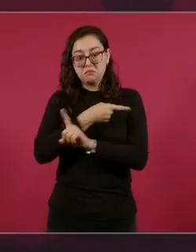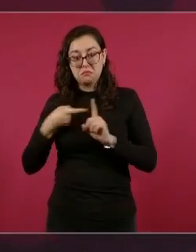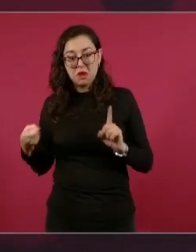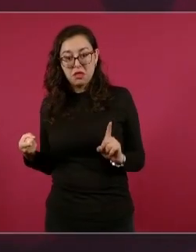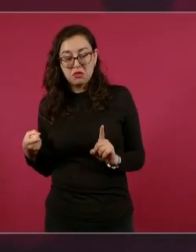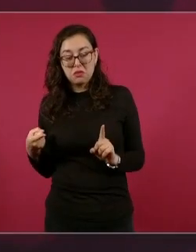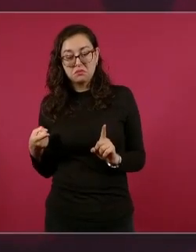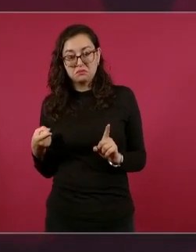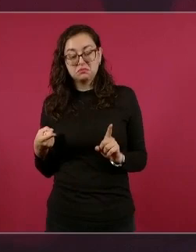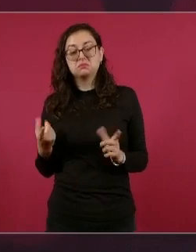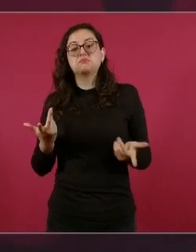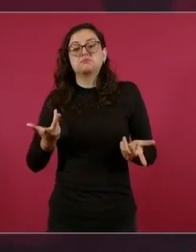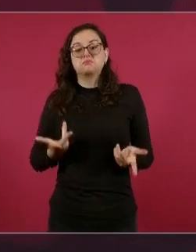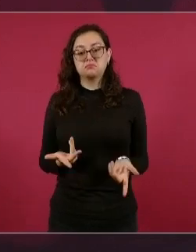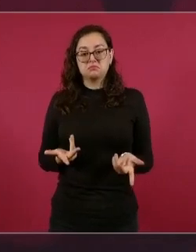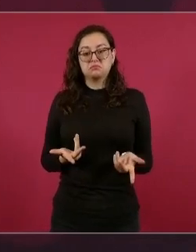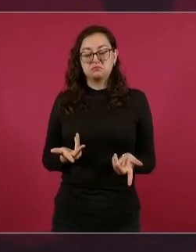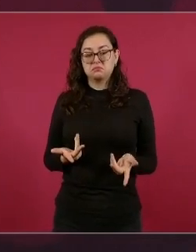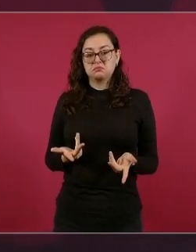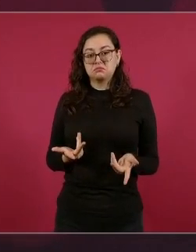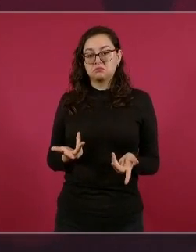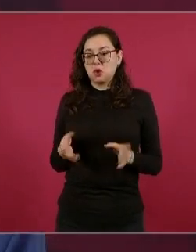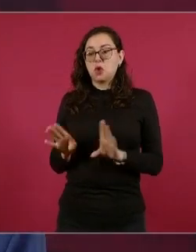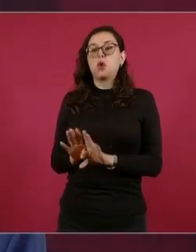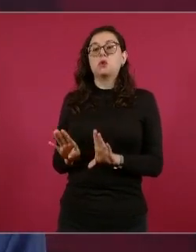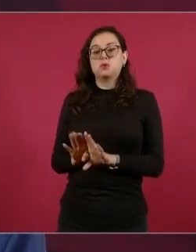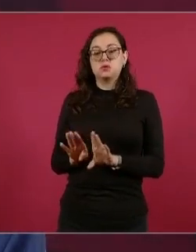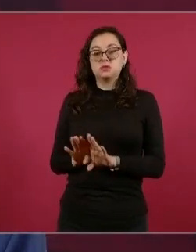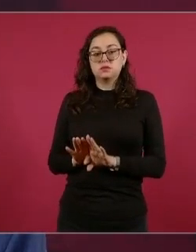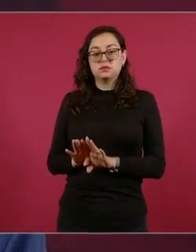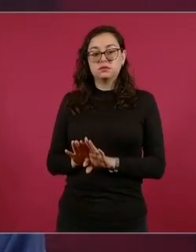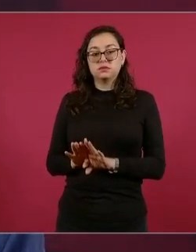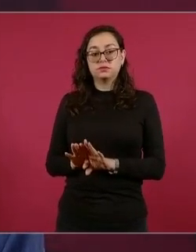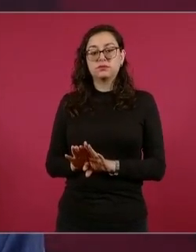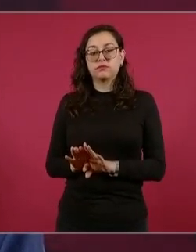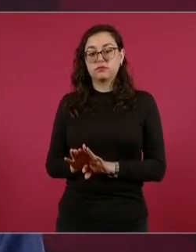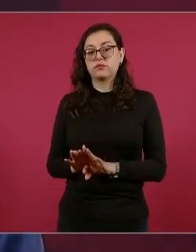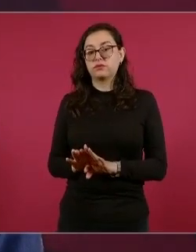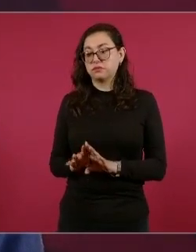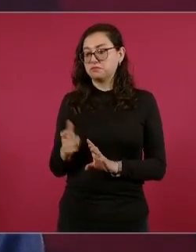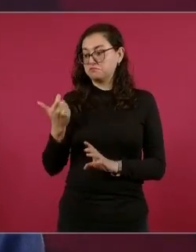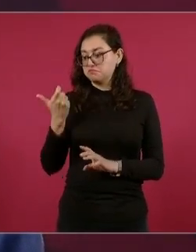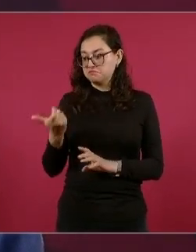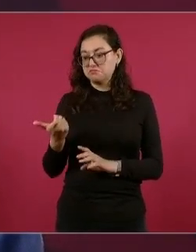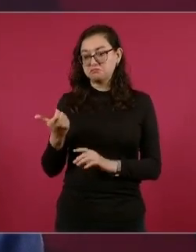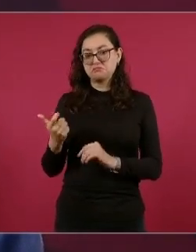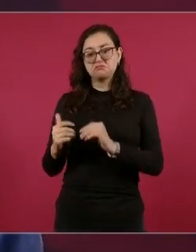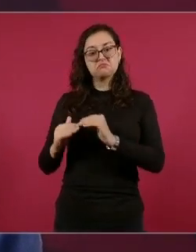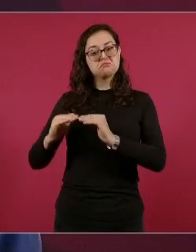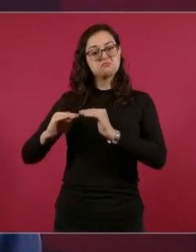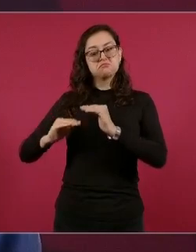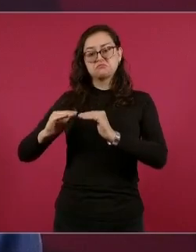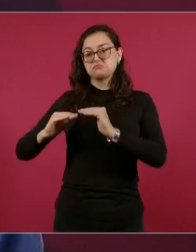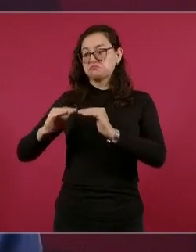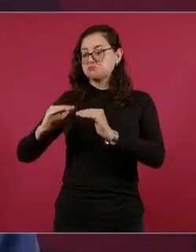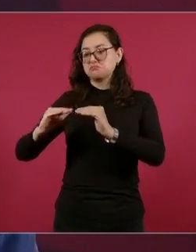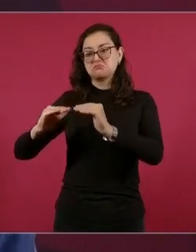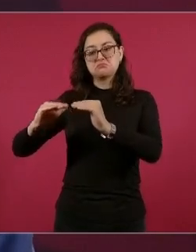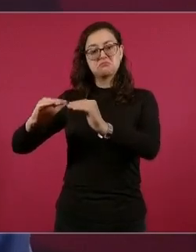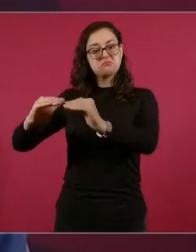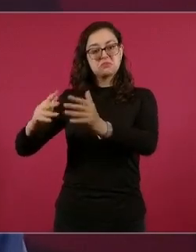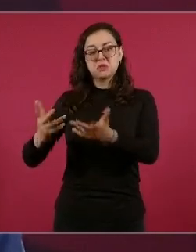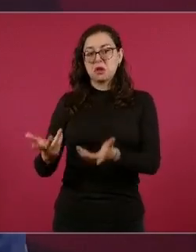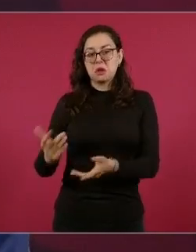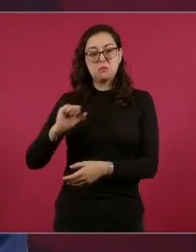ahora el manejo del precio, cómo se ha registrado el precio de las